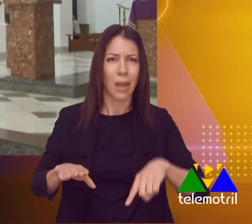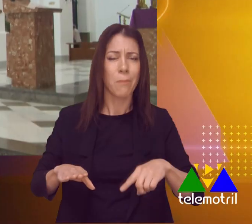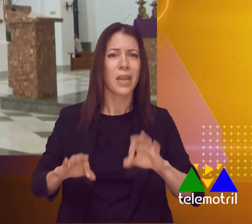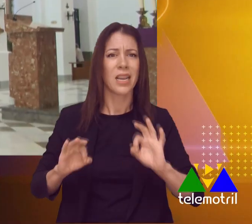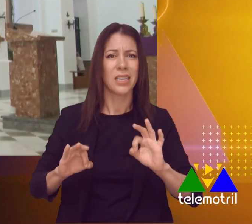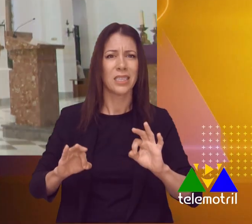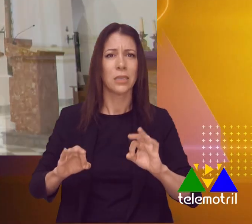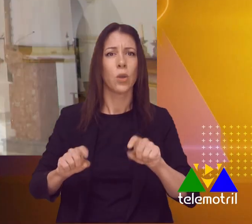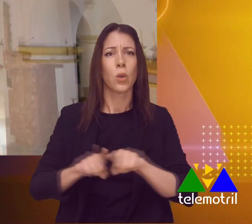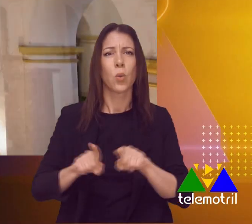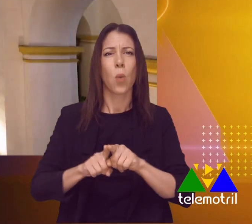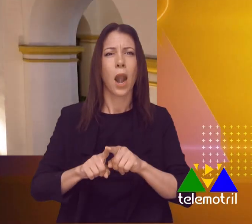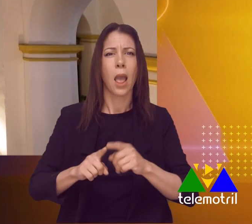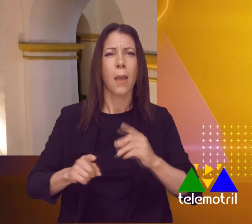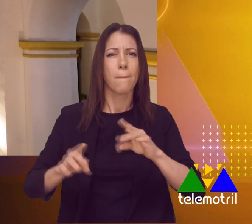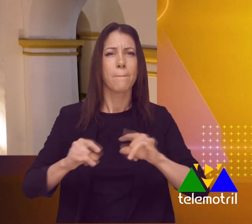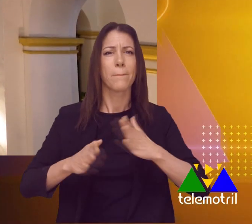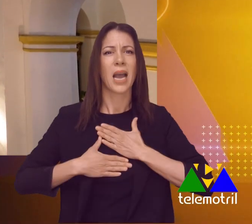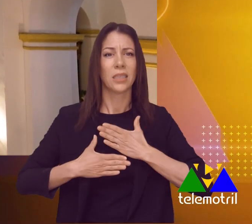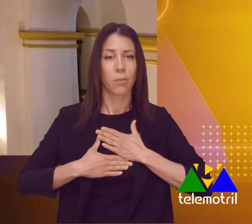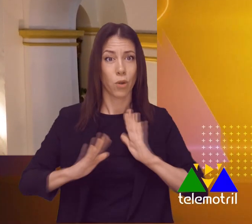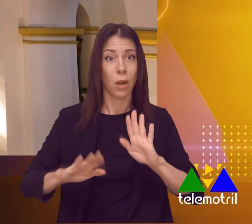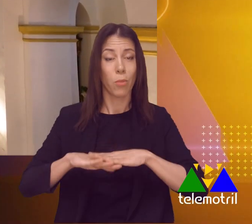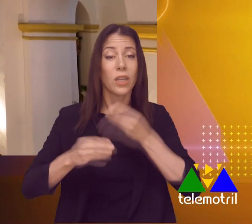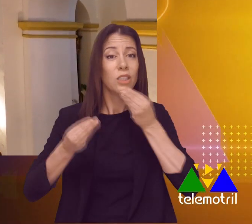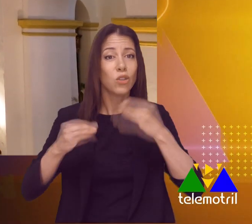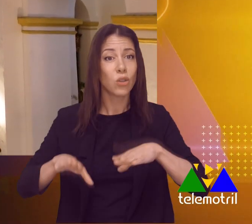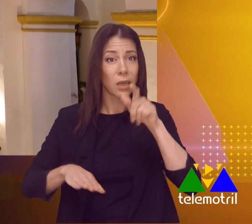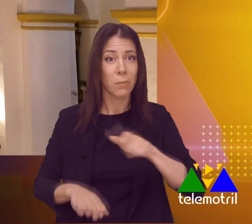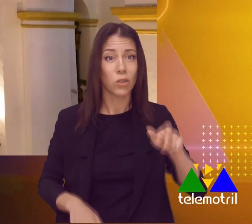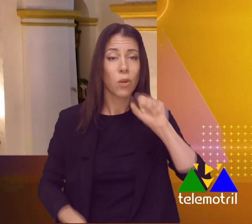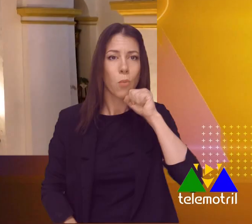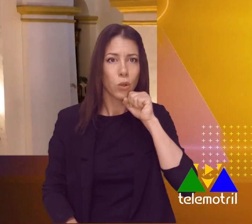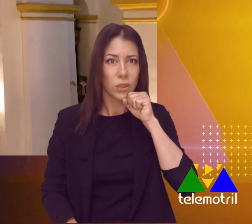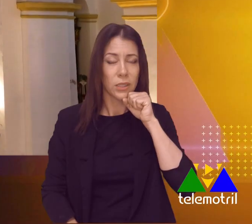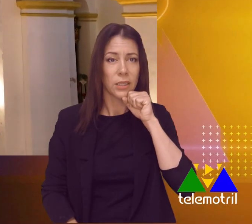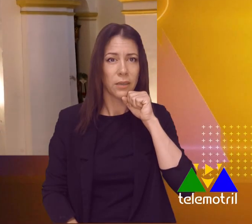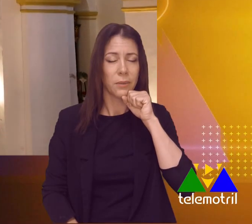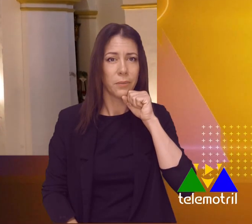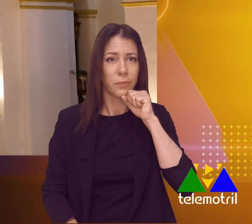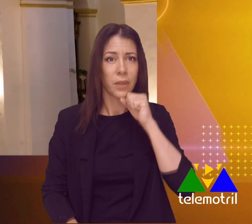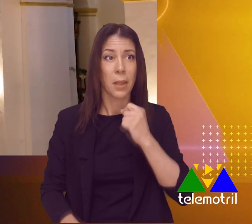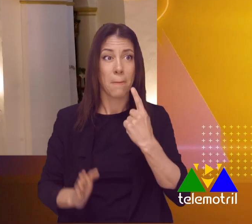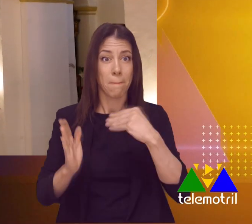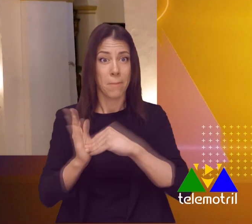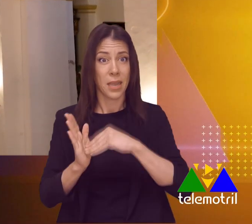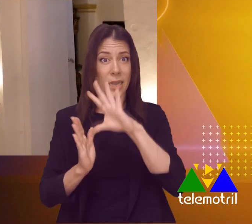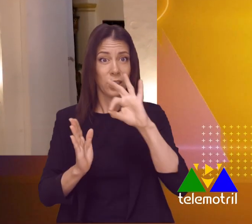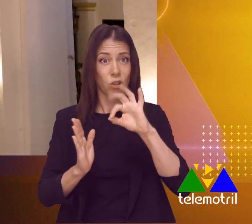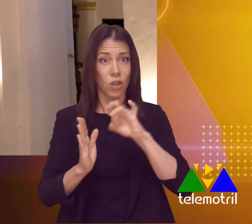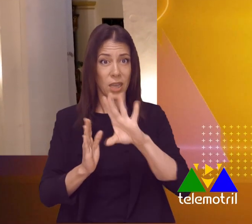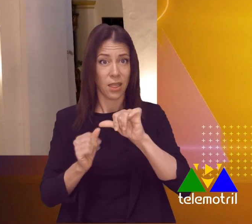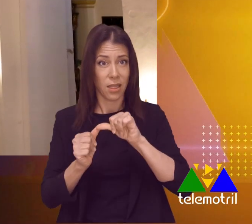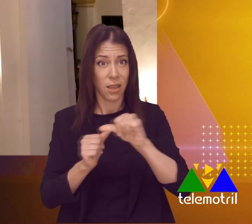es decir, la historia de los motrileños desde 1515 que se abre